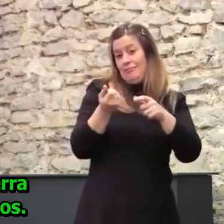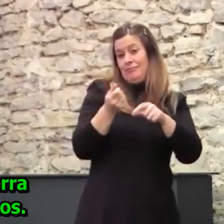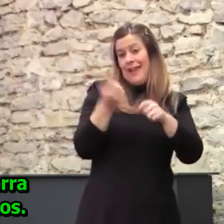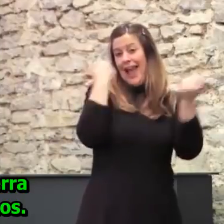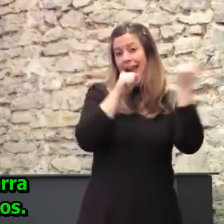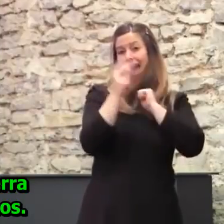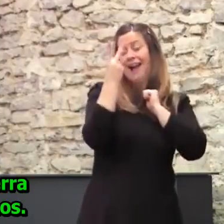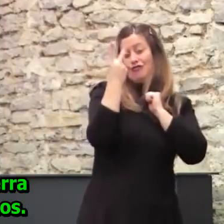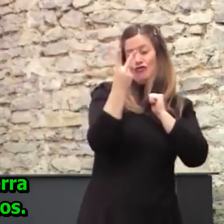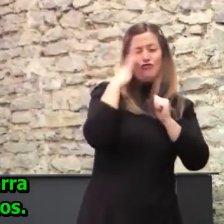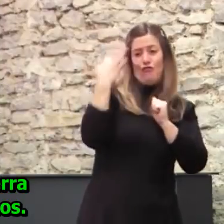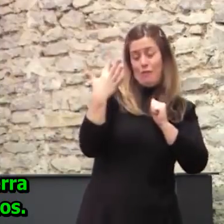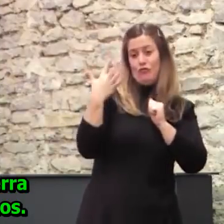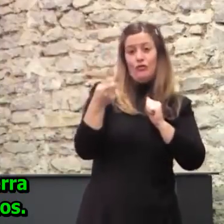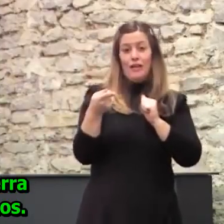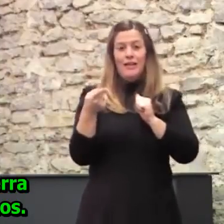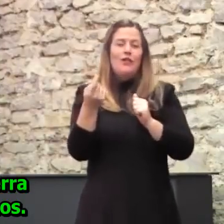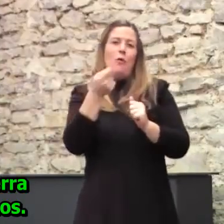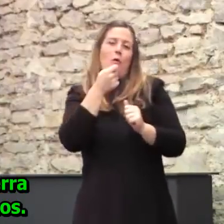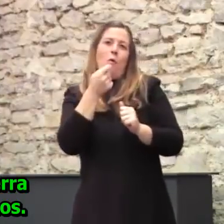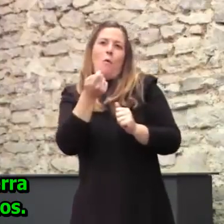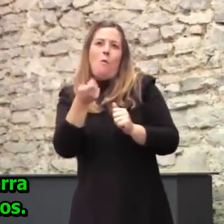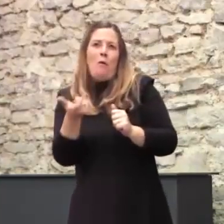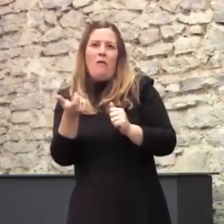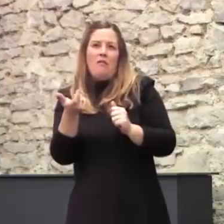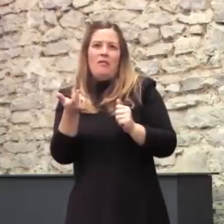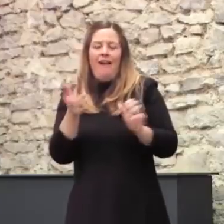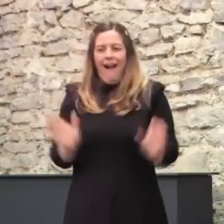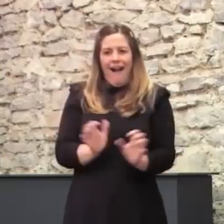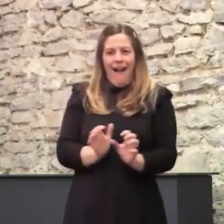la parodia total esa guerra que se produce cuando nos separamos, ¿no?